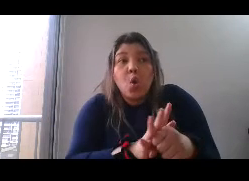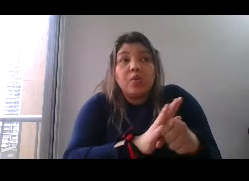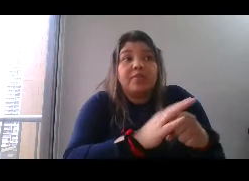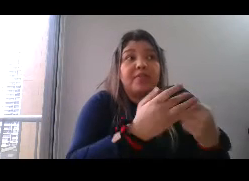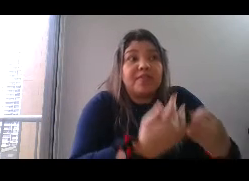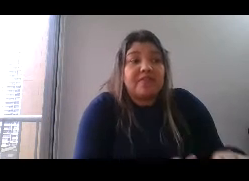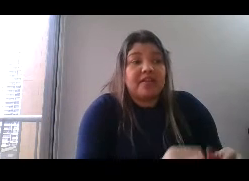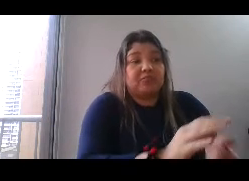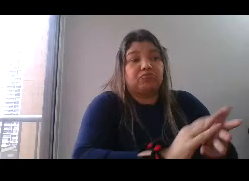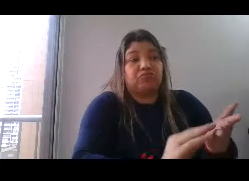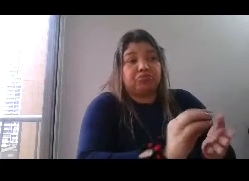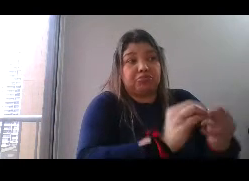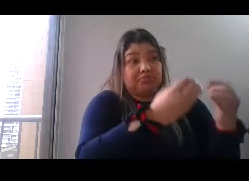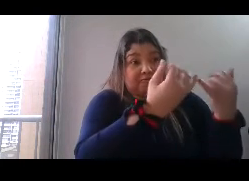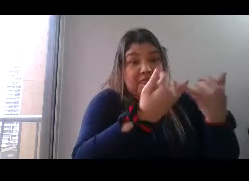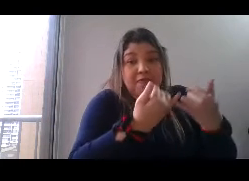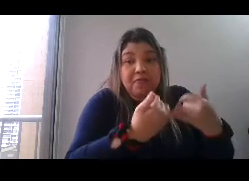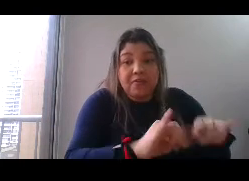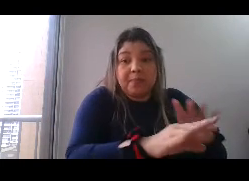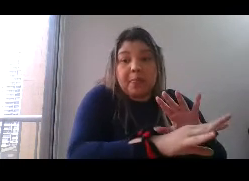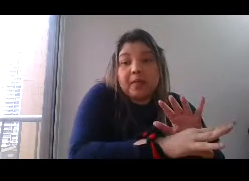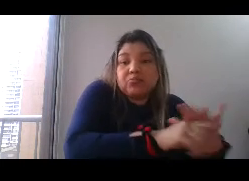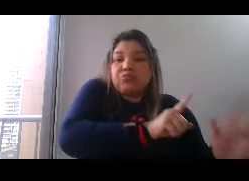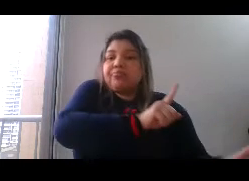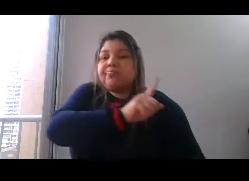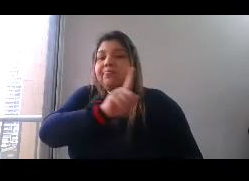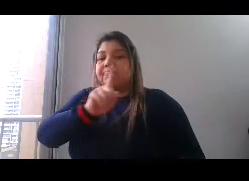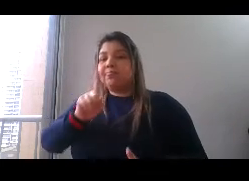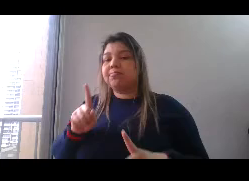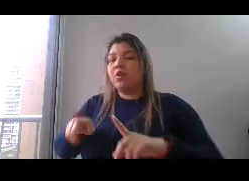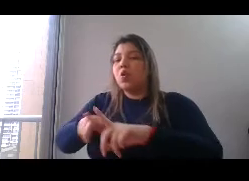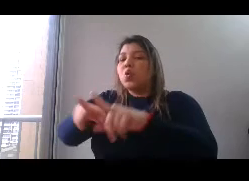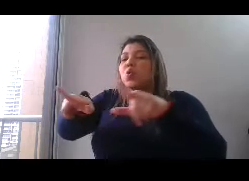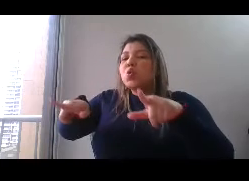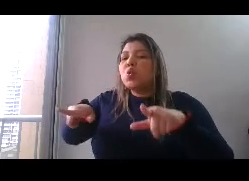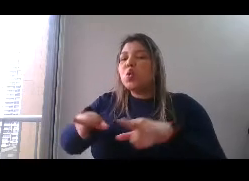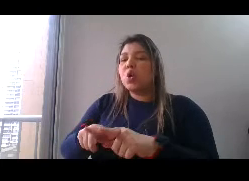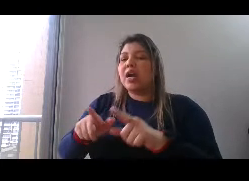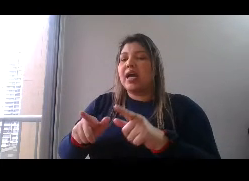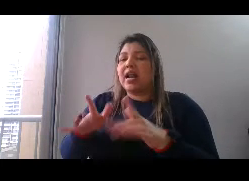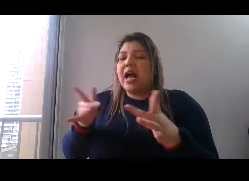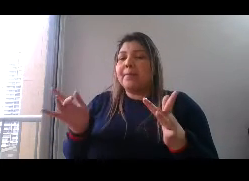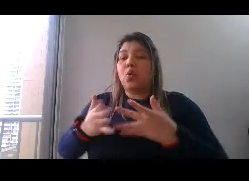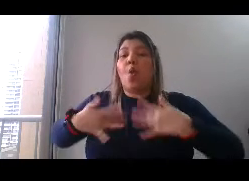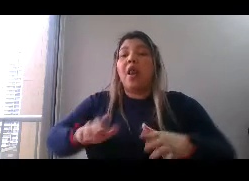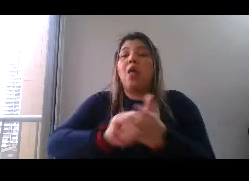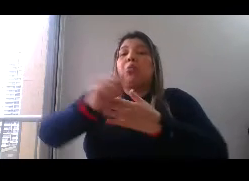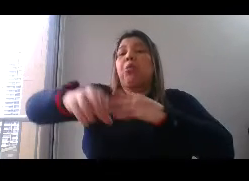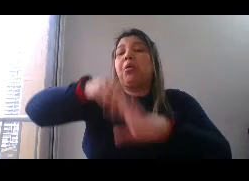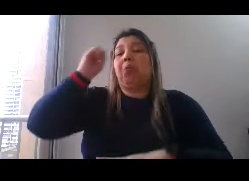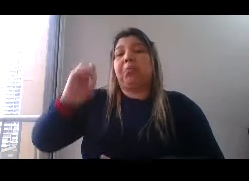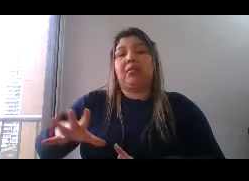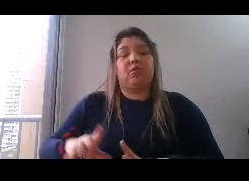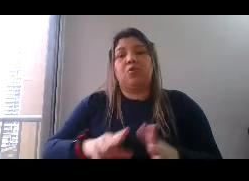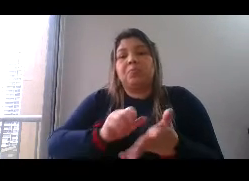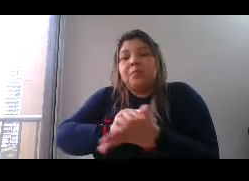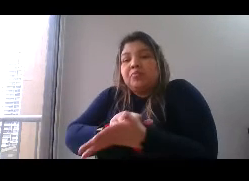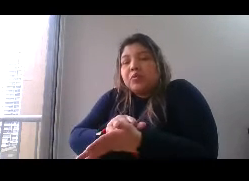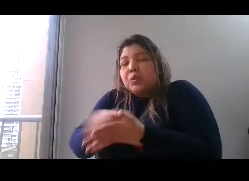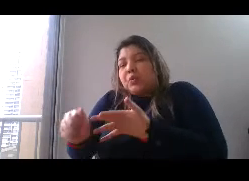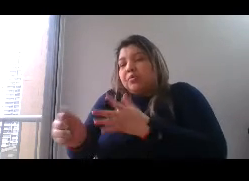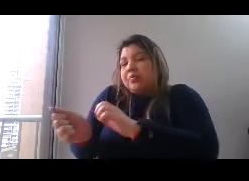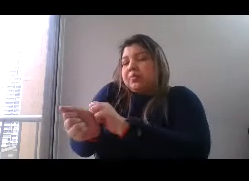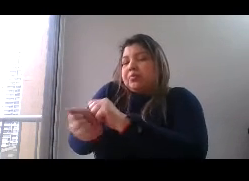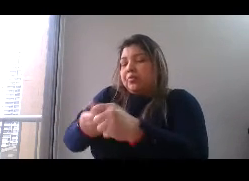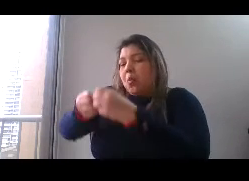área donde está atendiendo a los pacientes debe tener un área designada para retirarse esos elementos, lo cual significa que no puede estar con estos